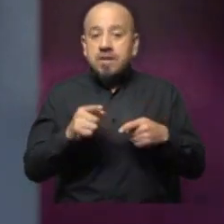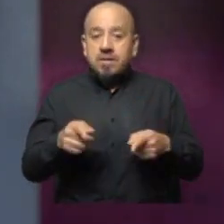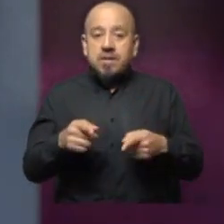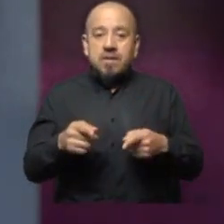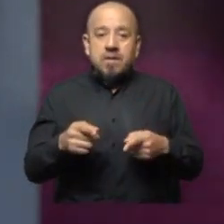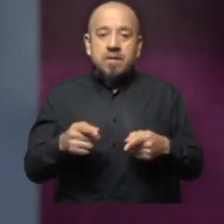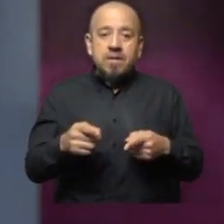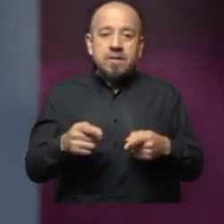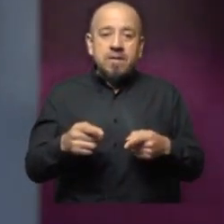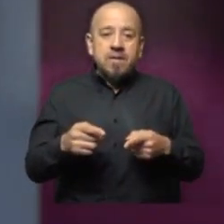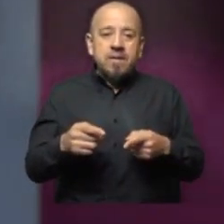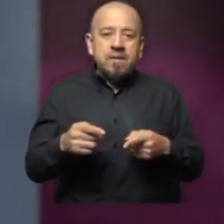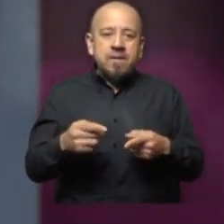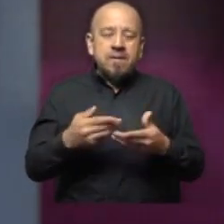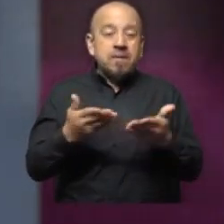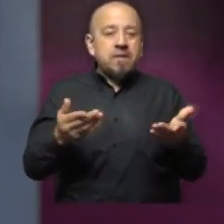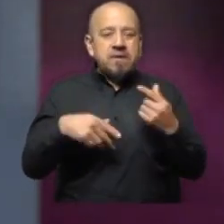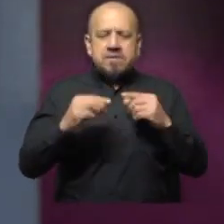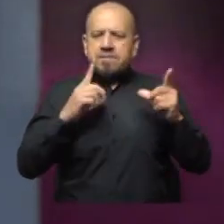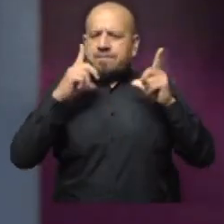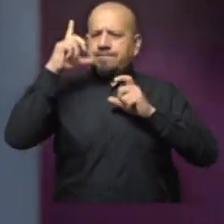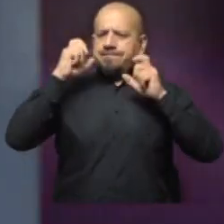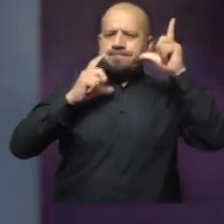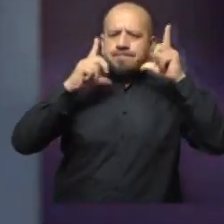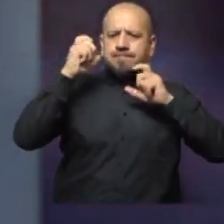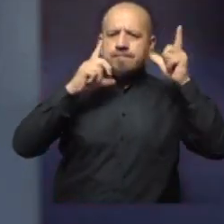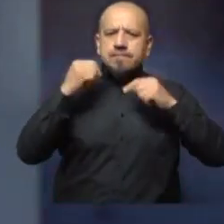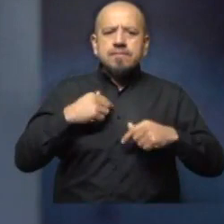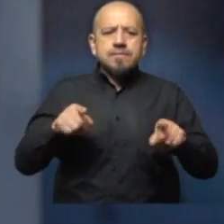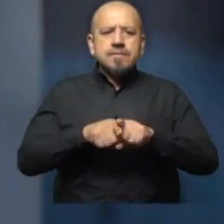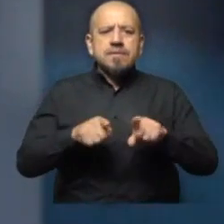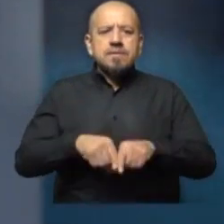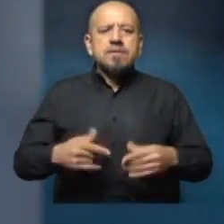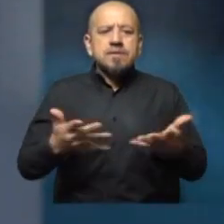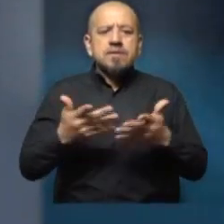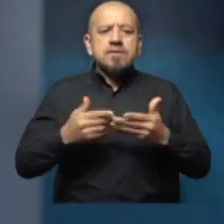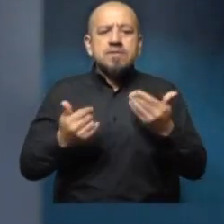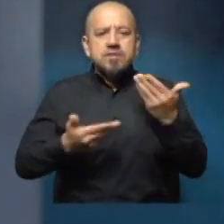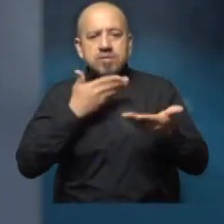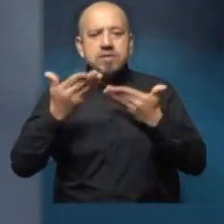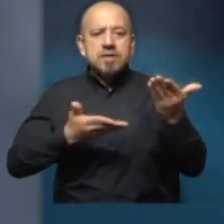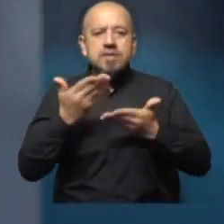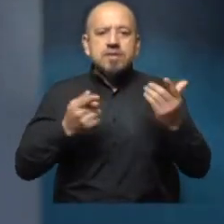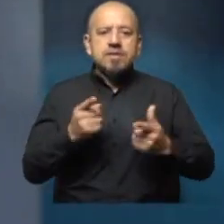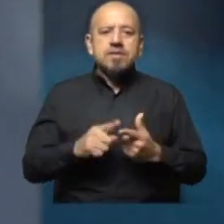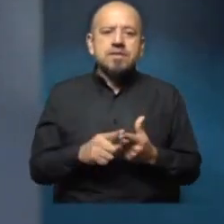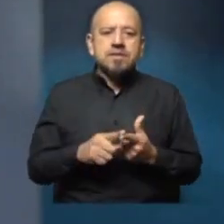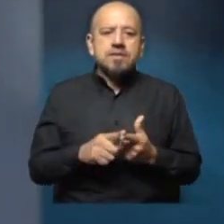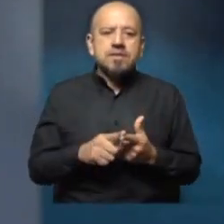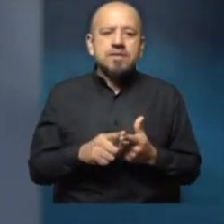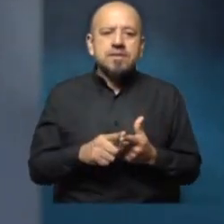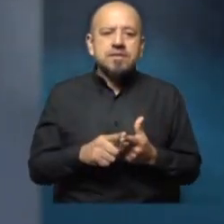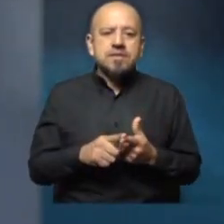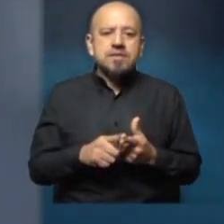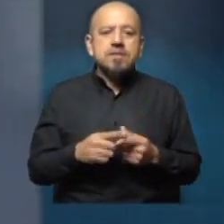que la gestualidad que tengo es como muy similar a la que a la que tengo ahora cuando interpretó eso lo que más me